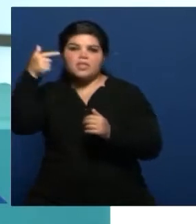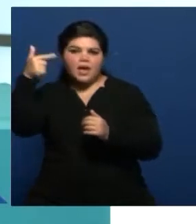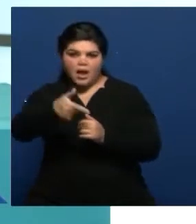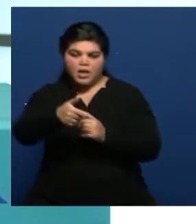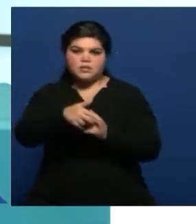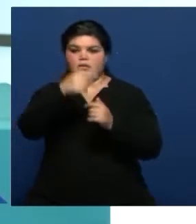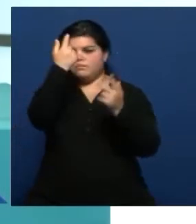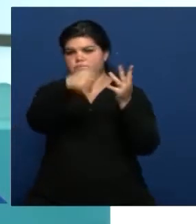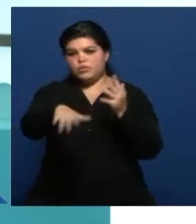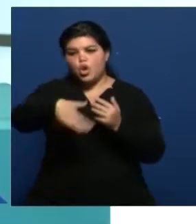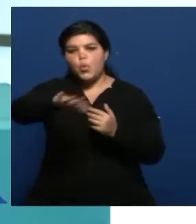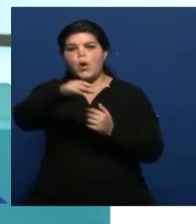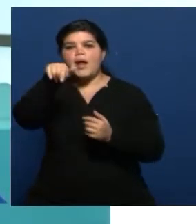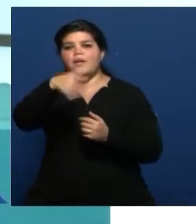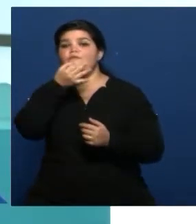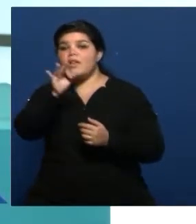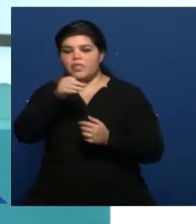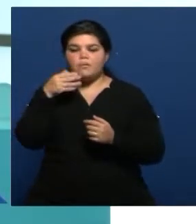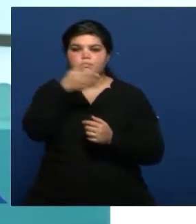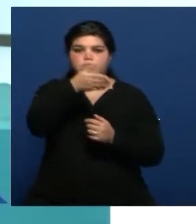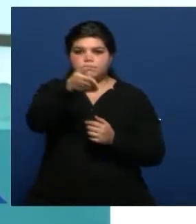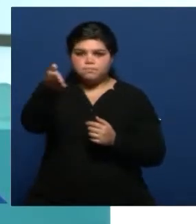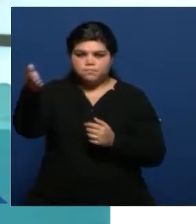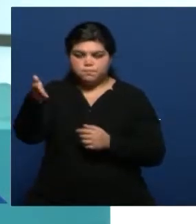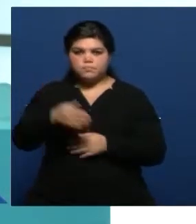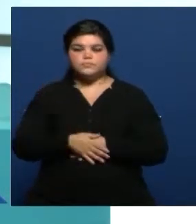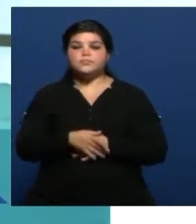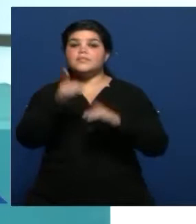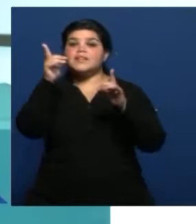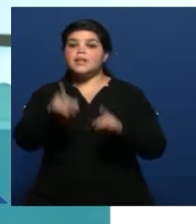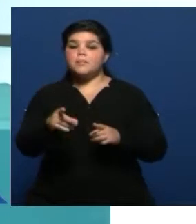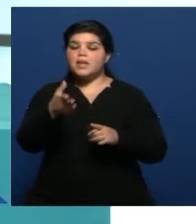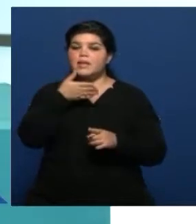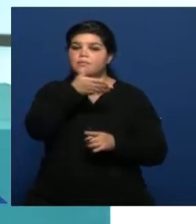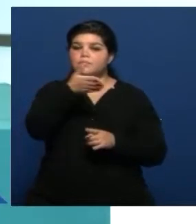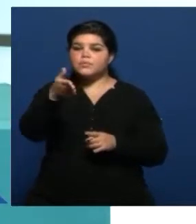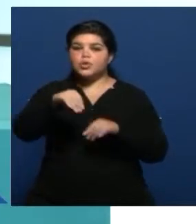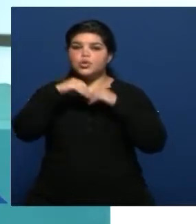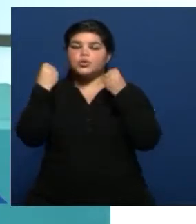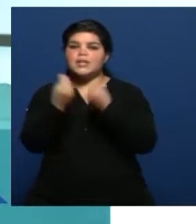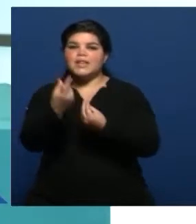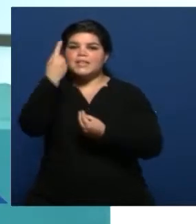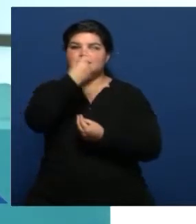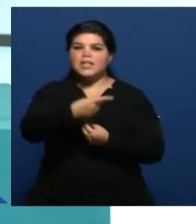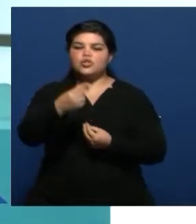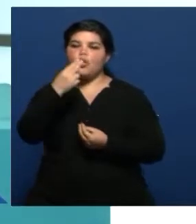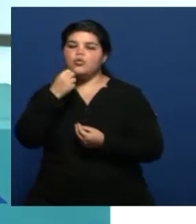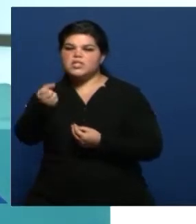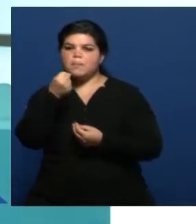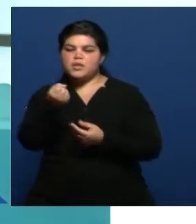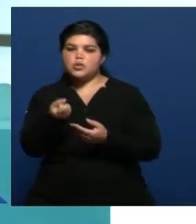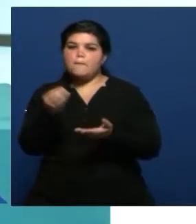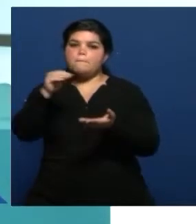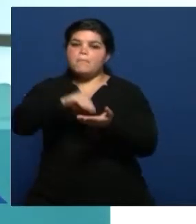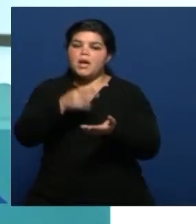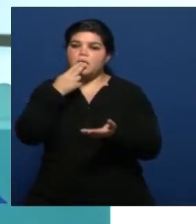en donde se comercializa la garrafa. Y debieran llevarla a 111 pesos más el impuesto, más